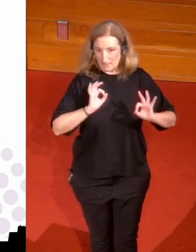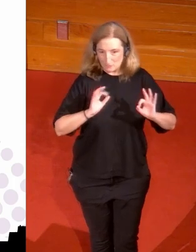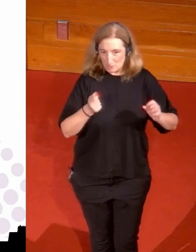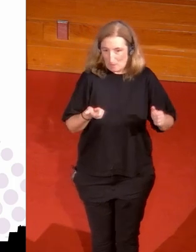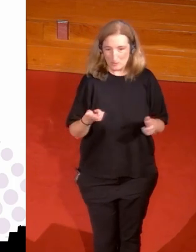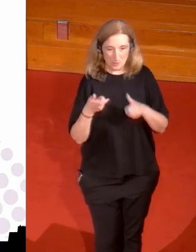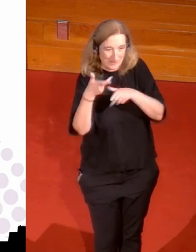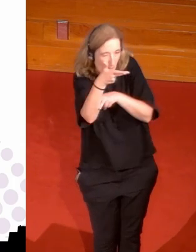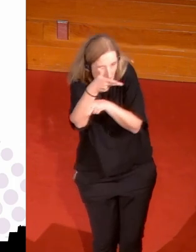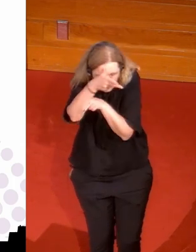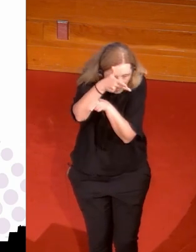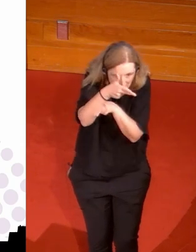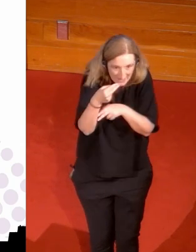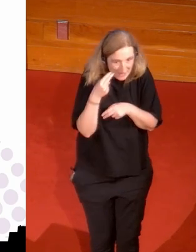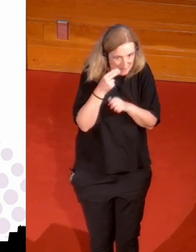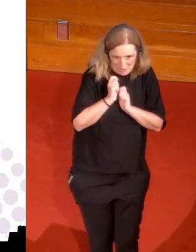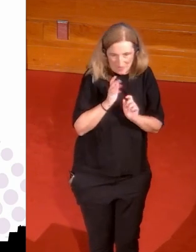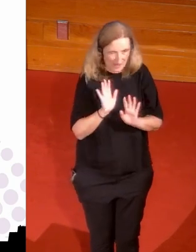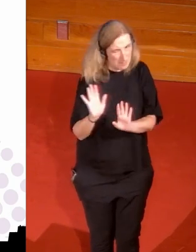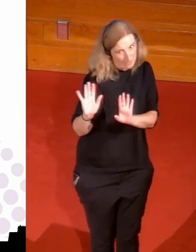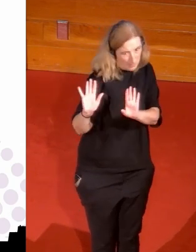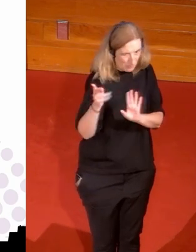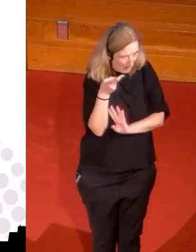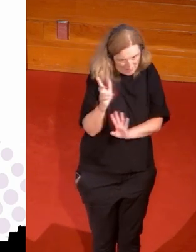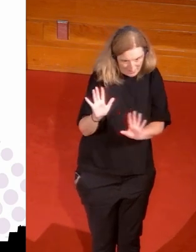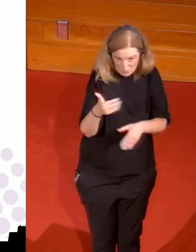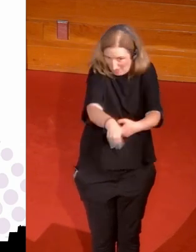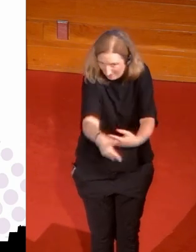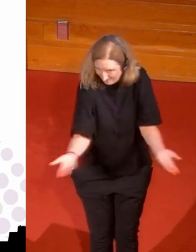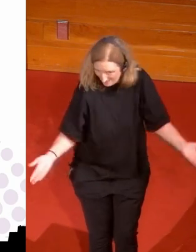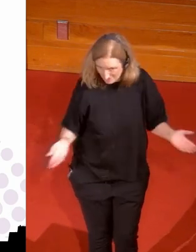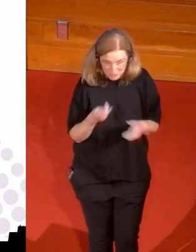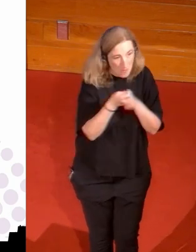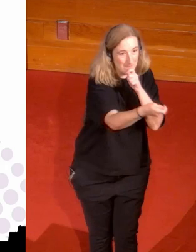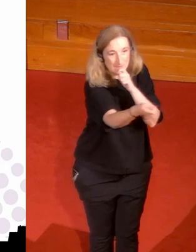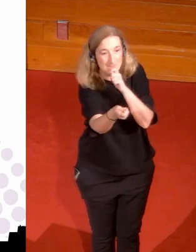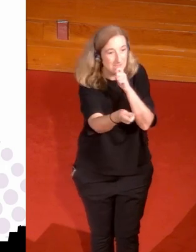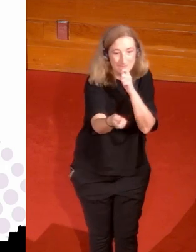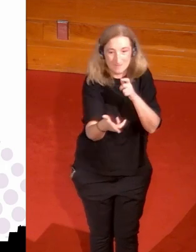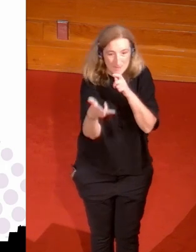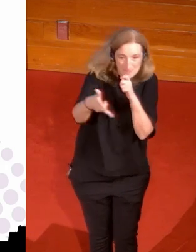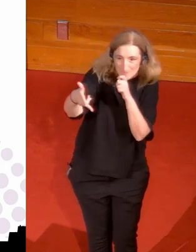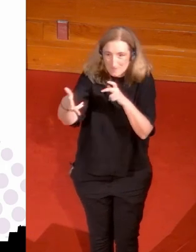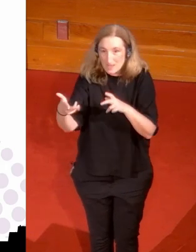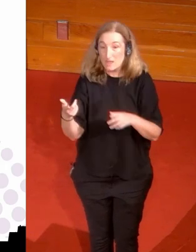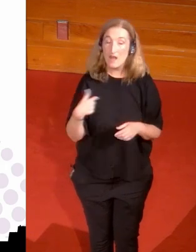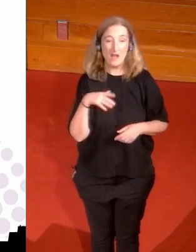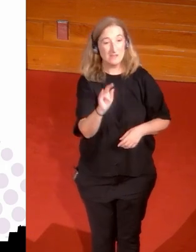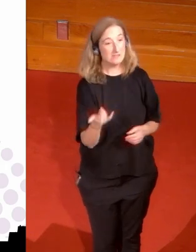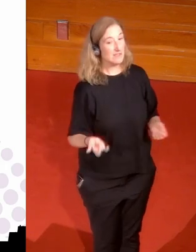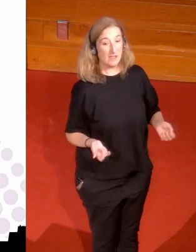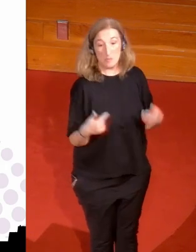nosotros que vamos con la cámara que es algo que intimida no O sea intimida vas allá tal pues te hablaban y